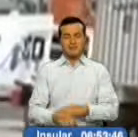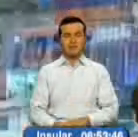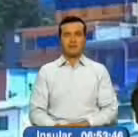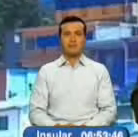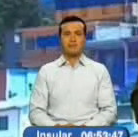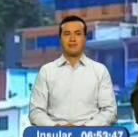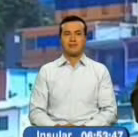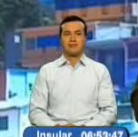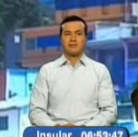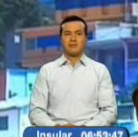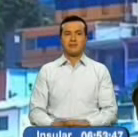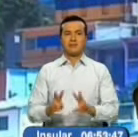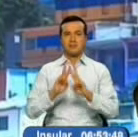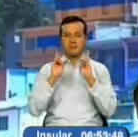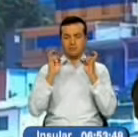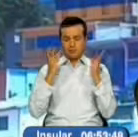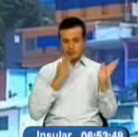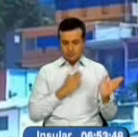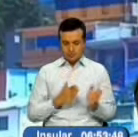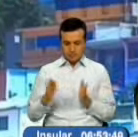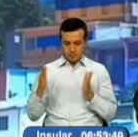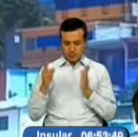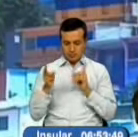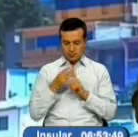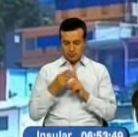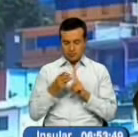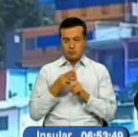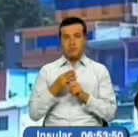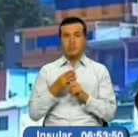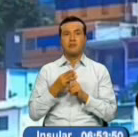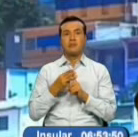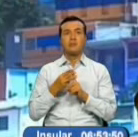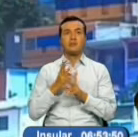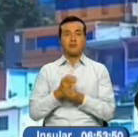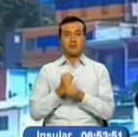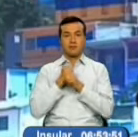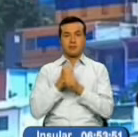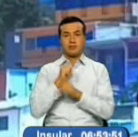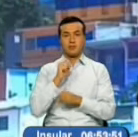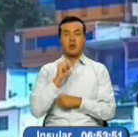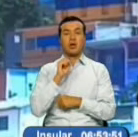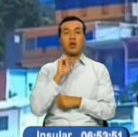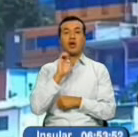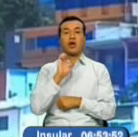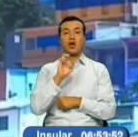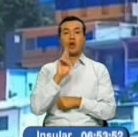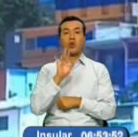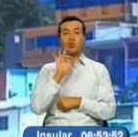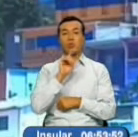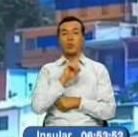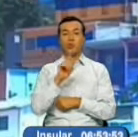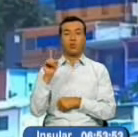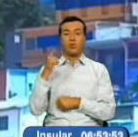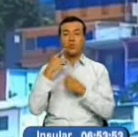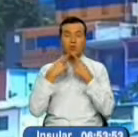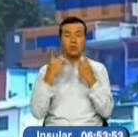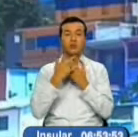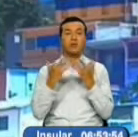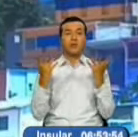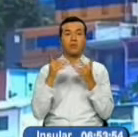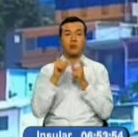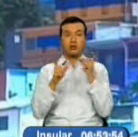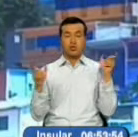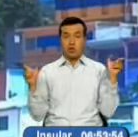TV. Otro tema, mediante la plataforma electrónica del Servicio Integrado de Seguridad del ECU 911 se implementó el uso de dispositivos en